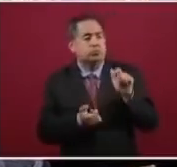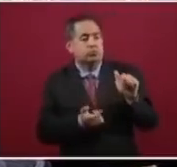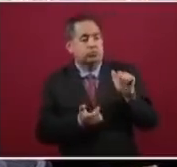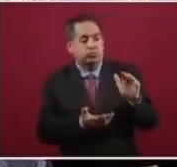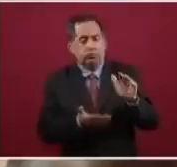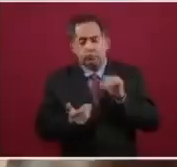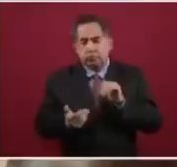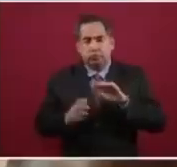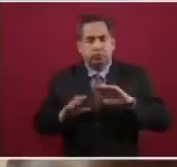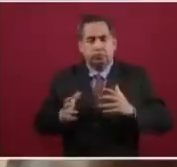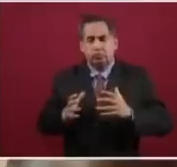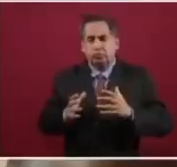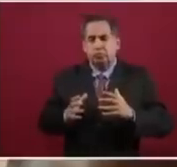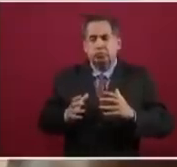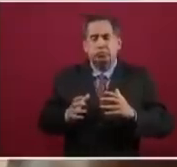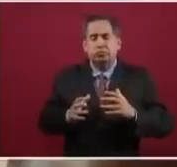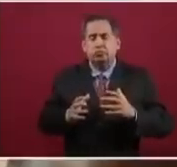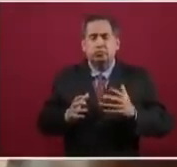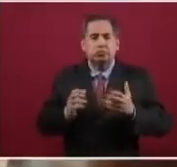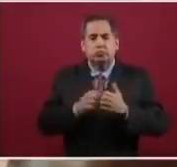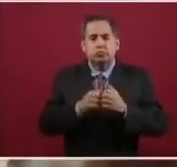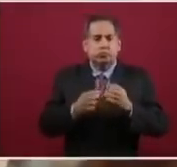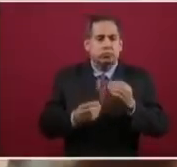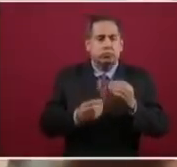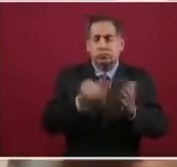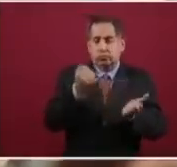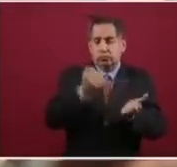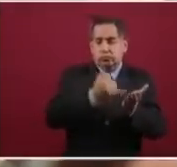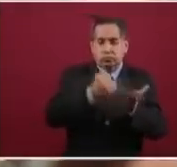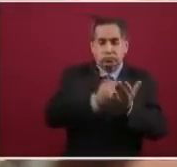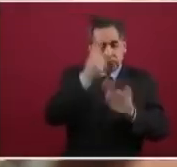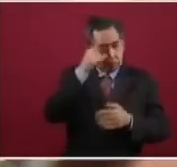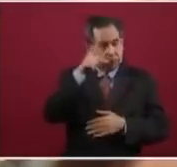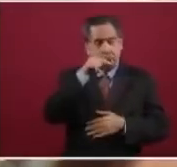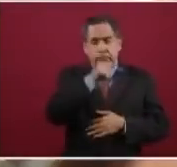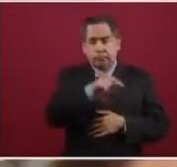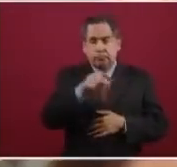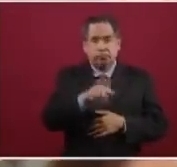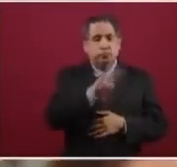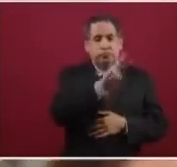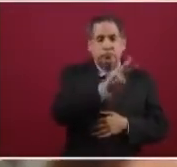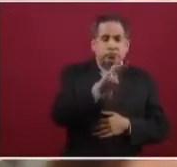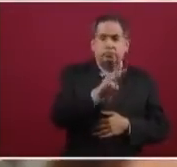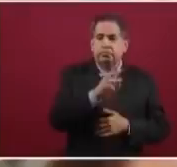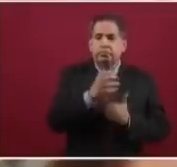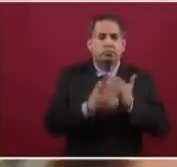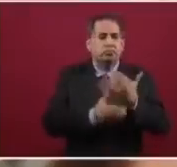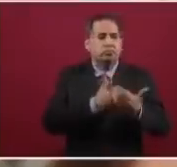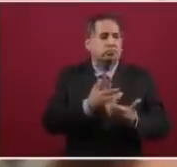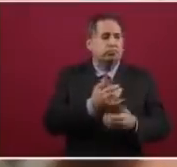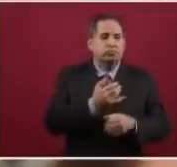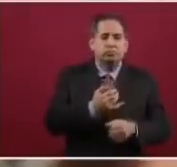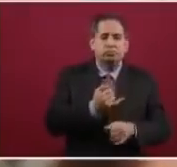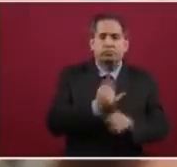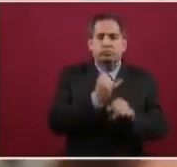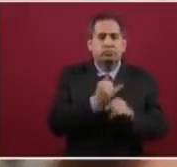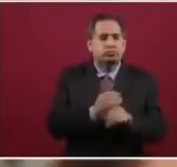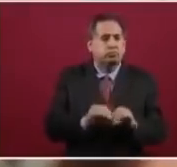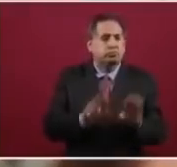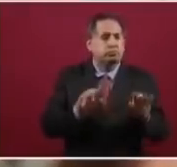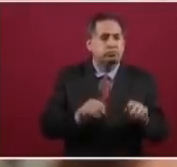recibir a hacienda con la aplicación de impuestos a las plataformas de comercio y servicio electrónico se tienen